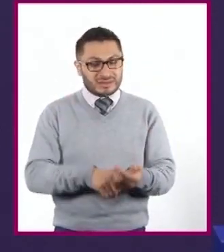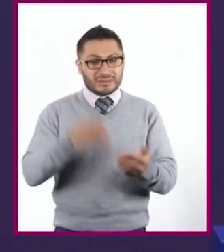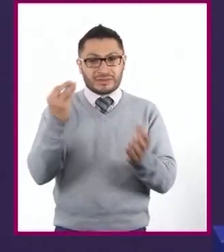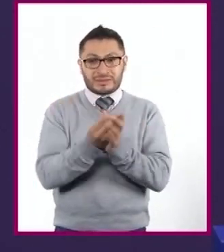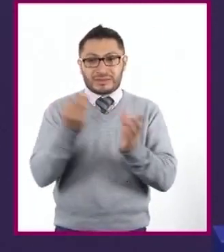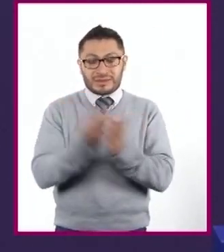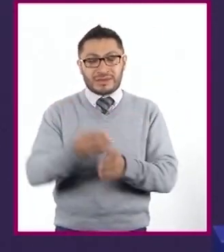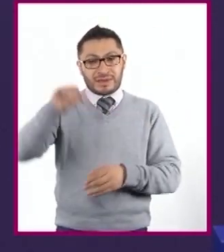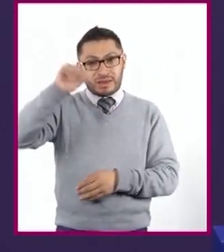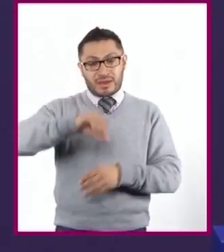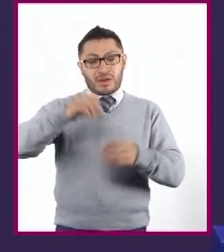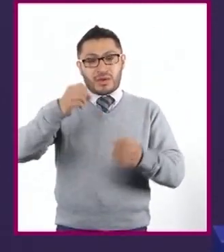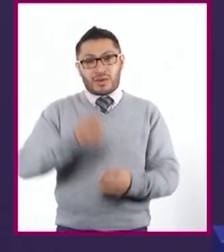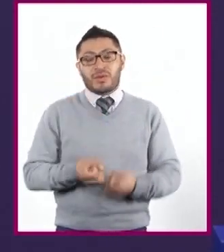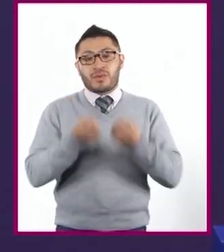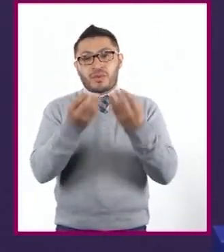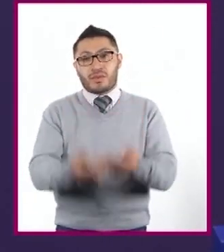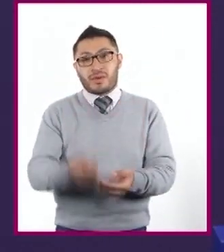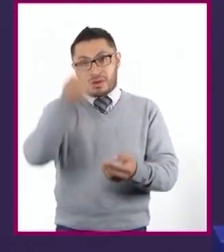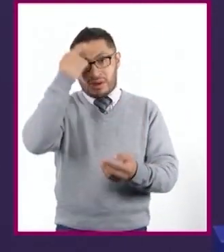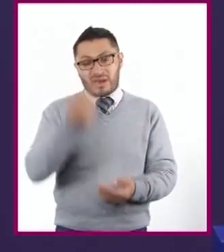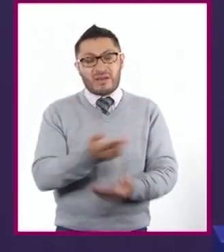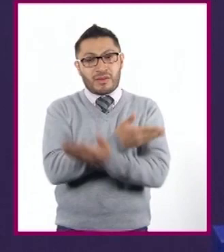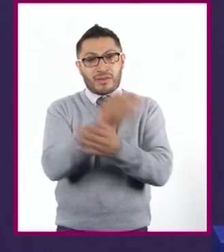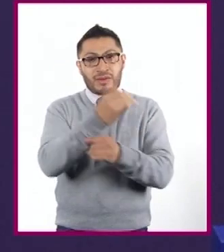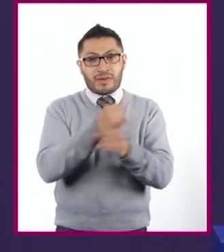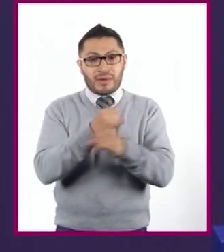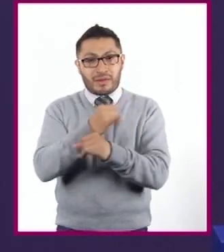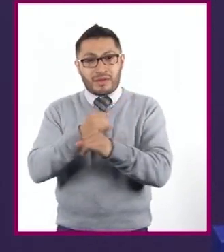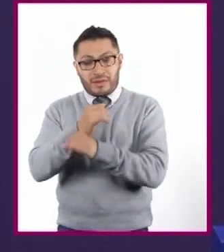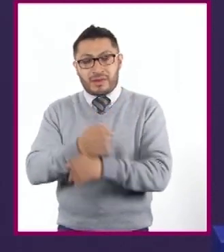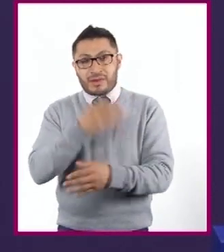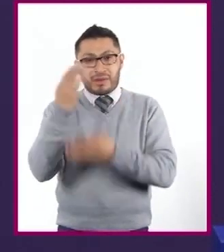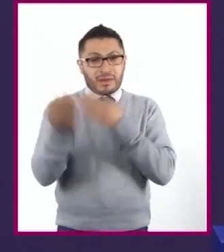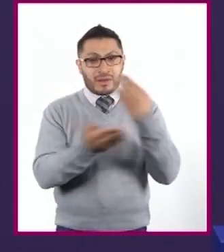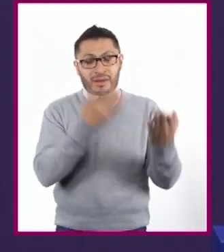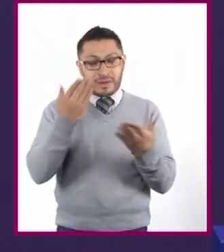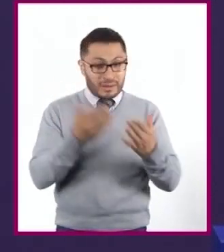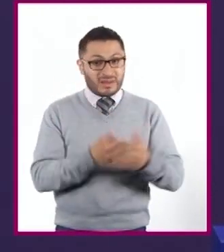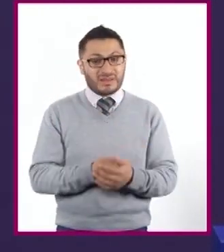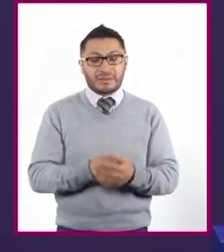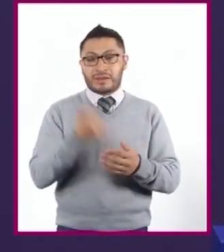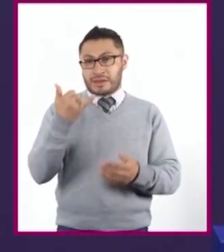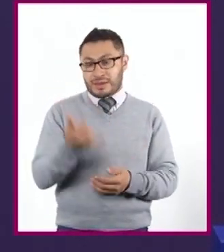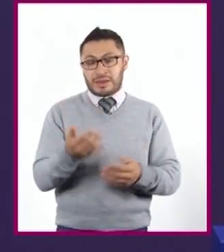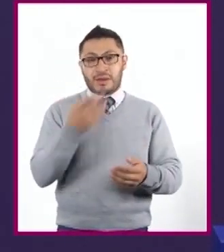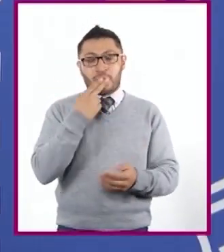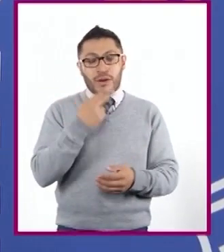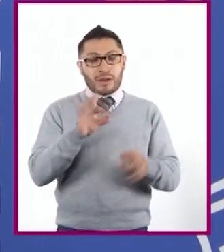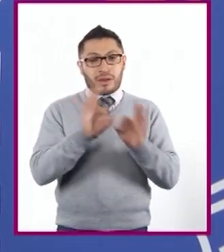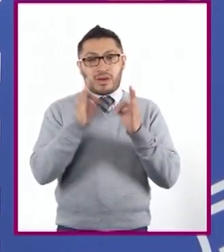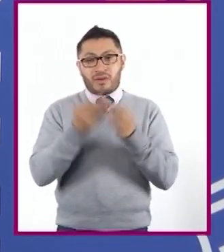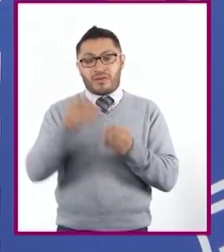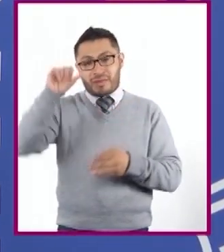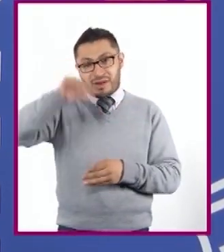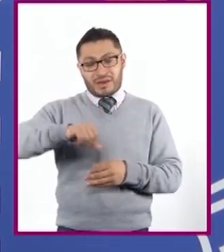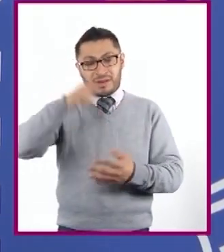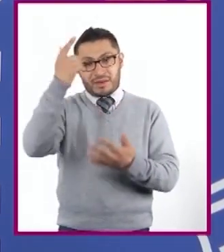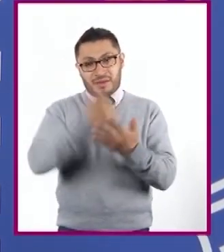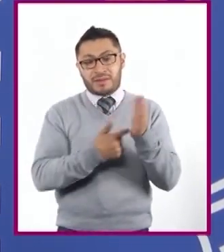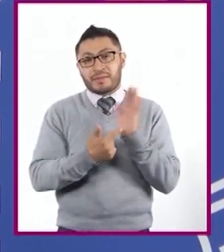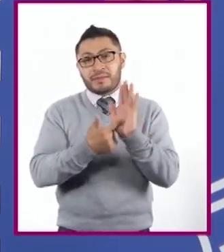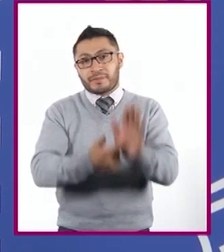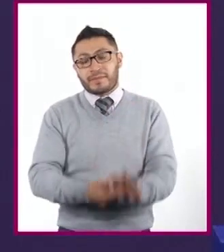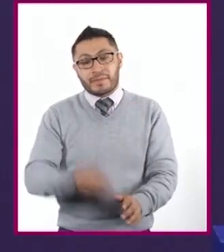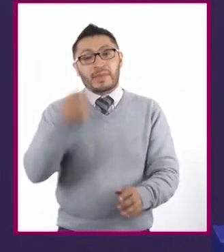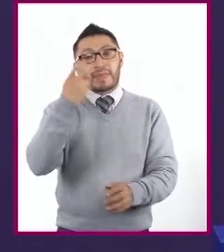sesión les dé elementos para sus investigaciones escolares y que ustedes pongan en práctica las estrategias aquí vistas, ya